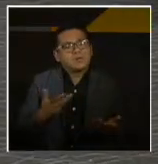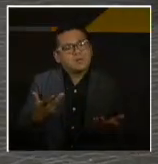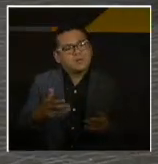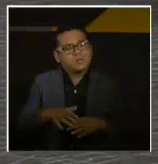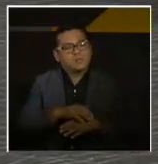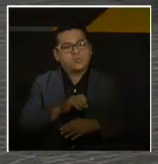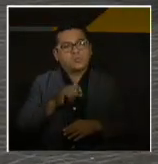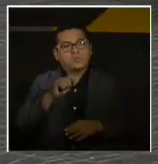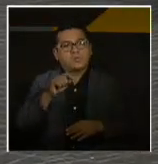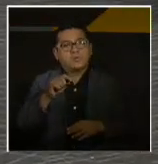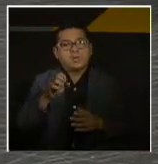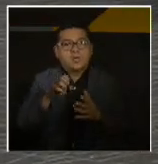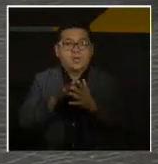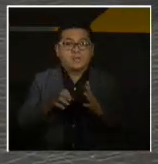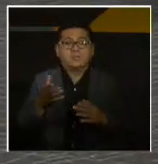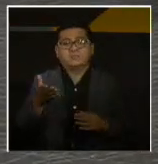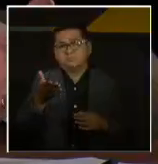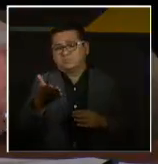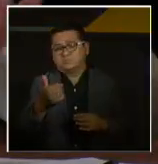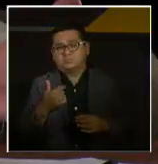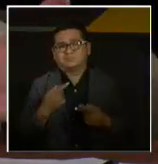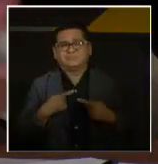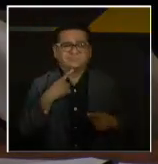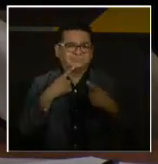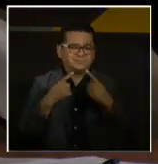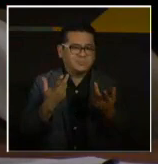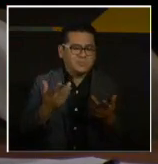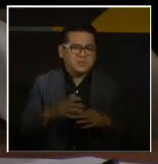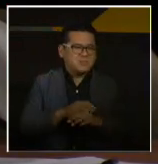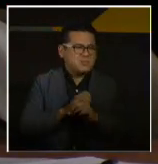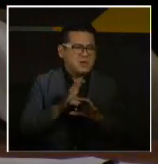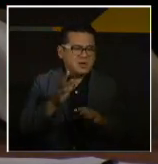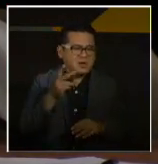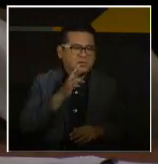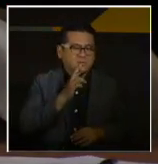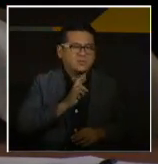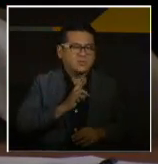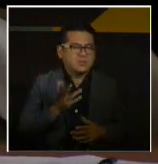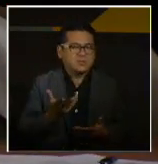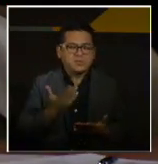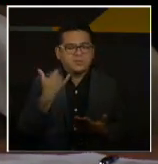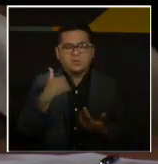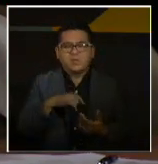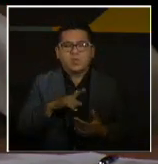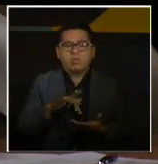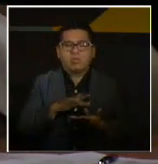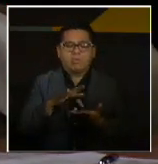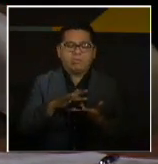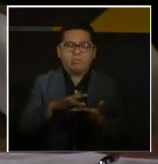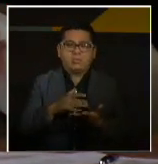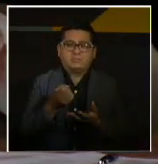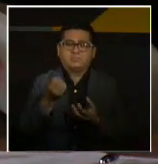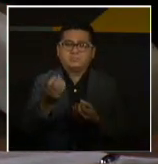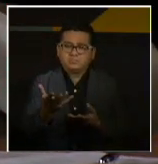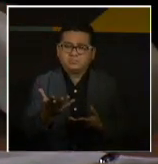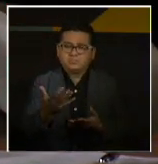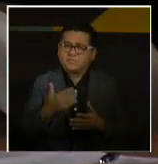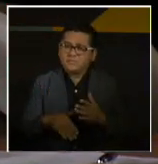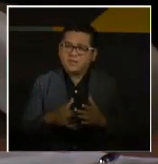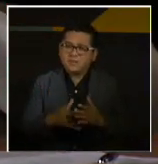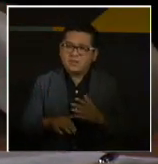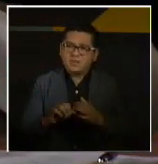por parte de ustedes, los candidatos que nos han respondido. No es con solamente apoyos, está haciendo